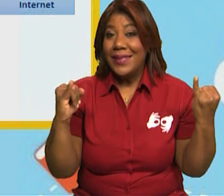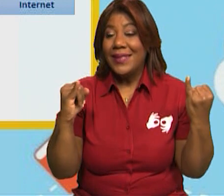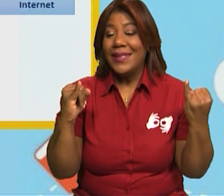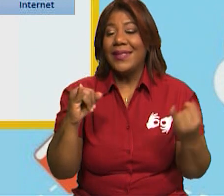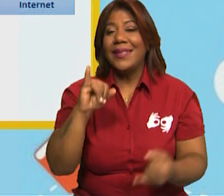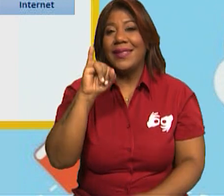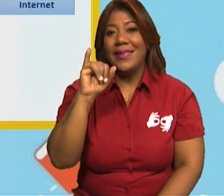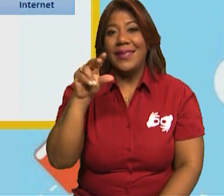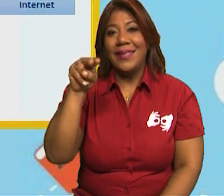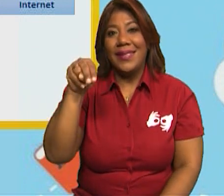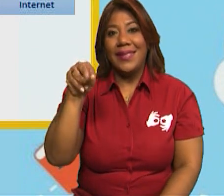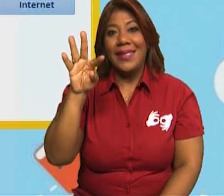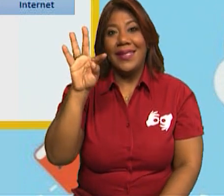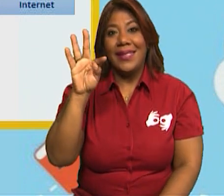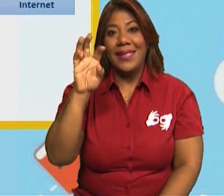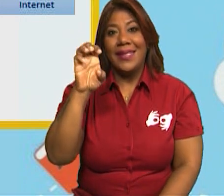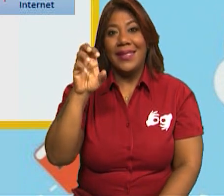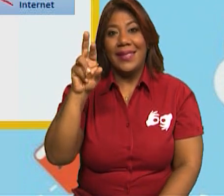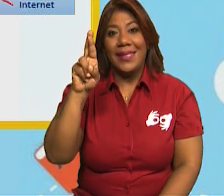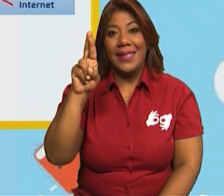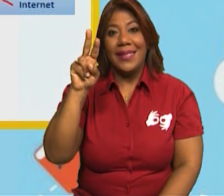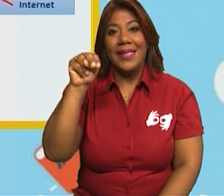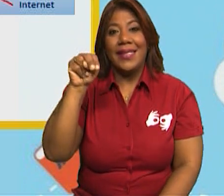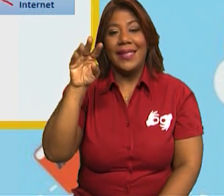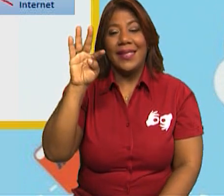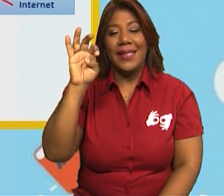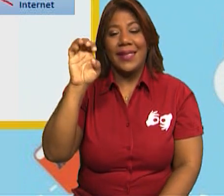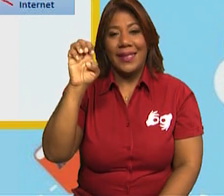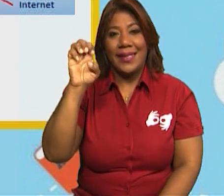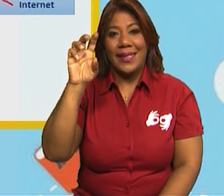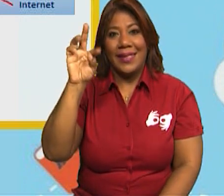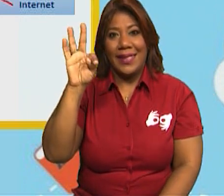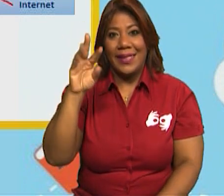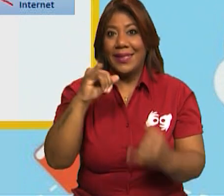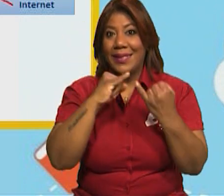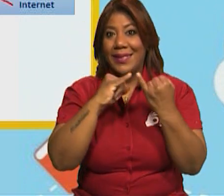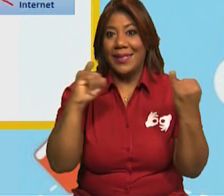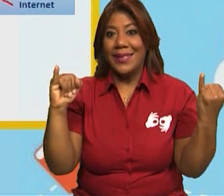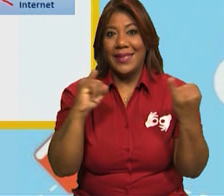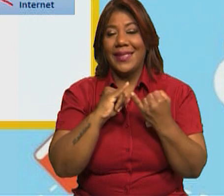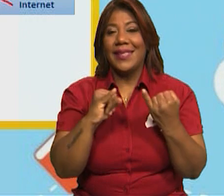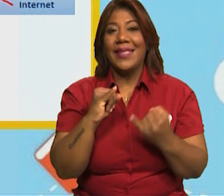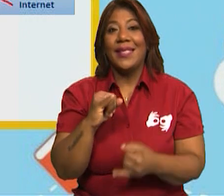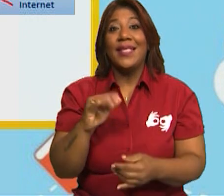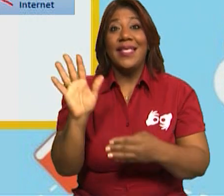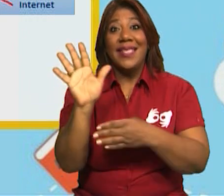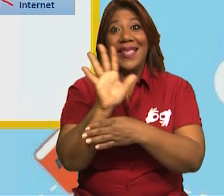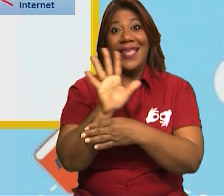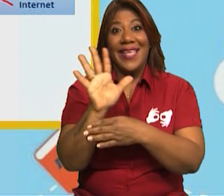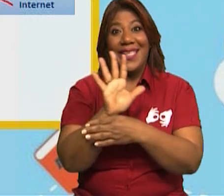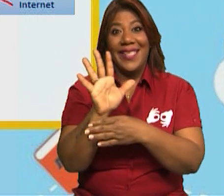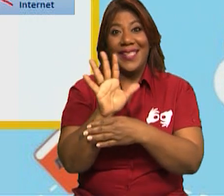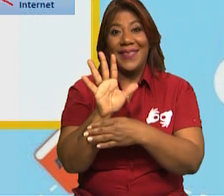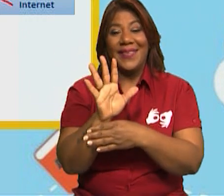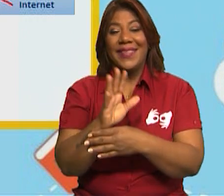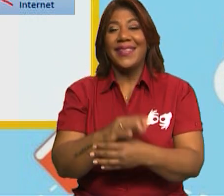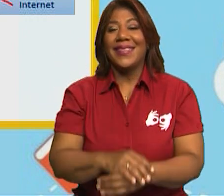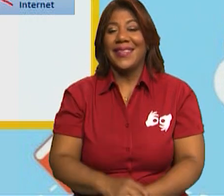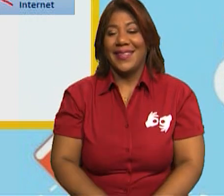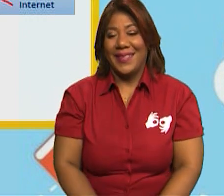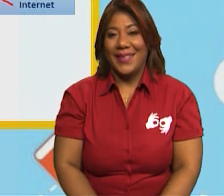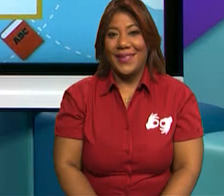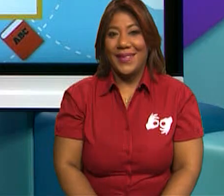de comunicación de masa. Y el último tenemos un televisor. Y